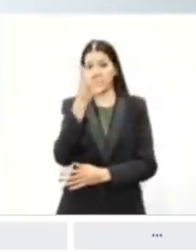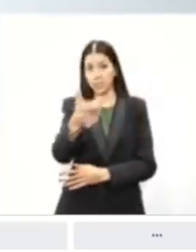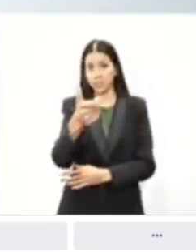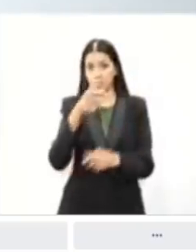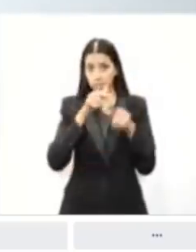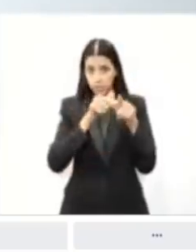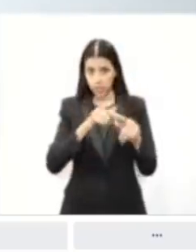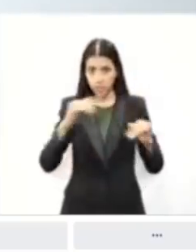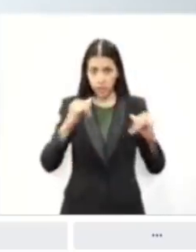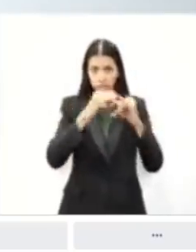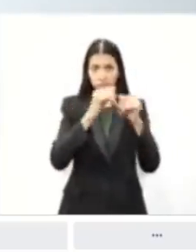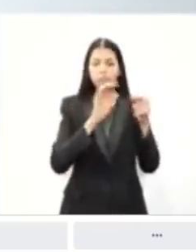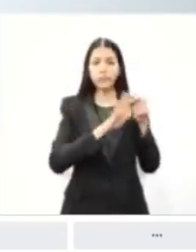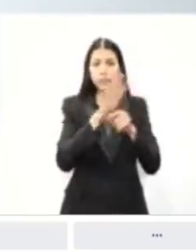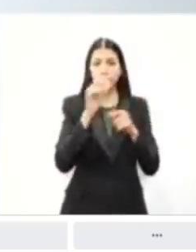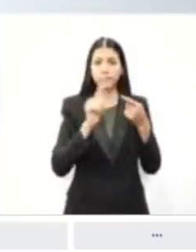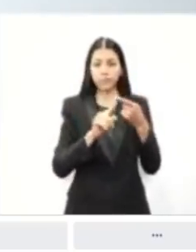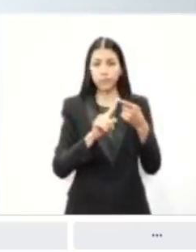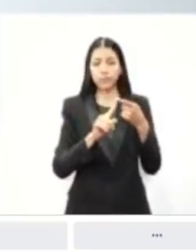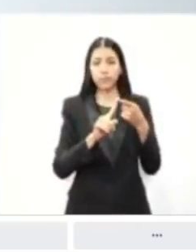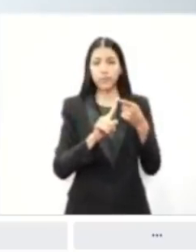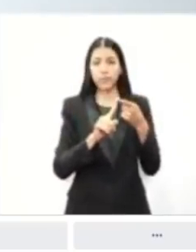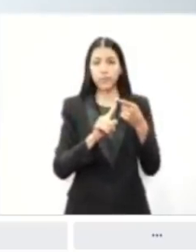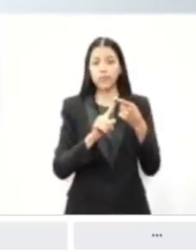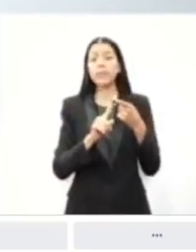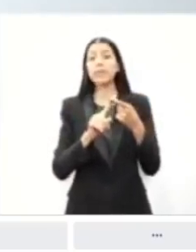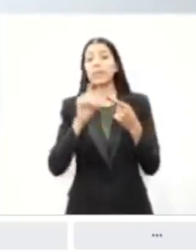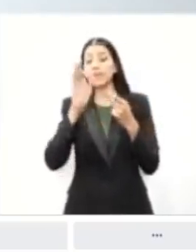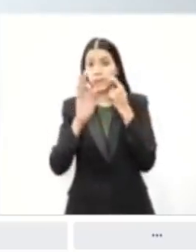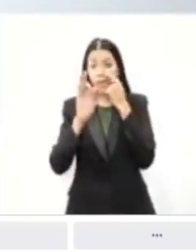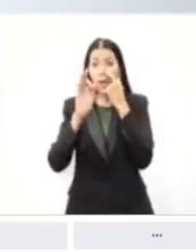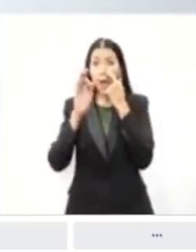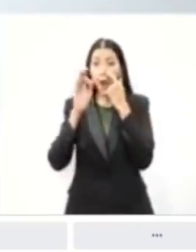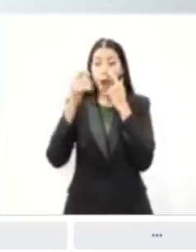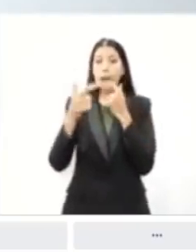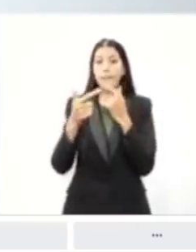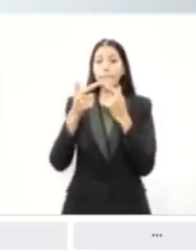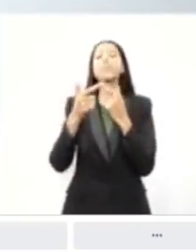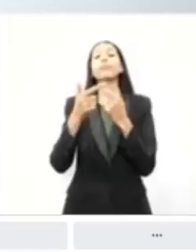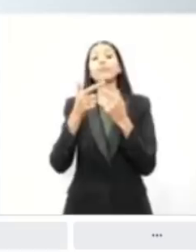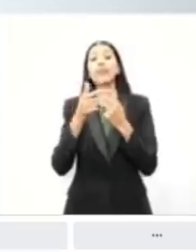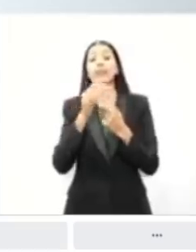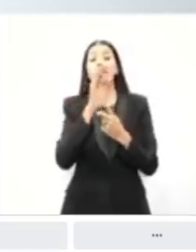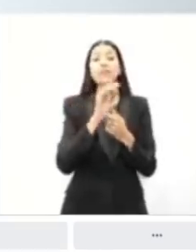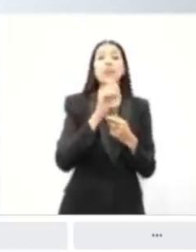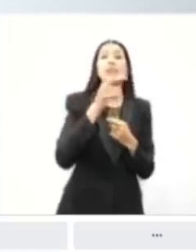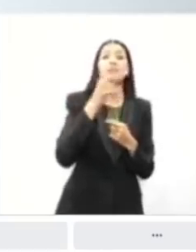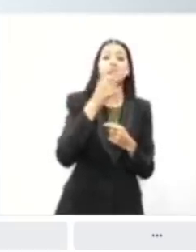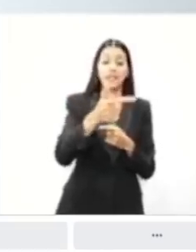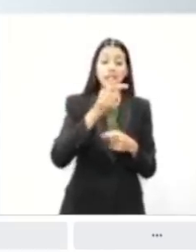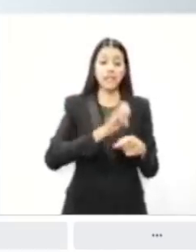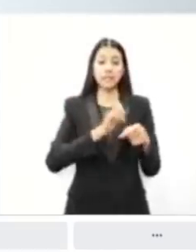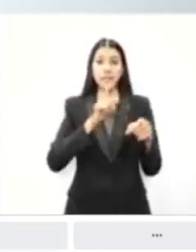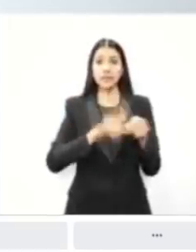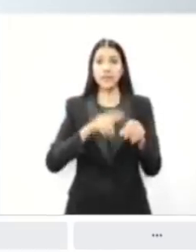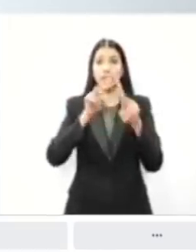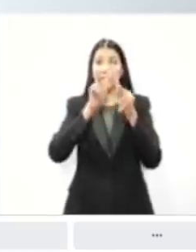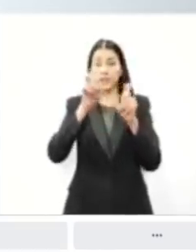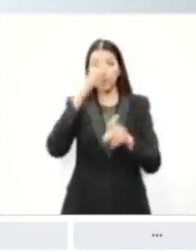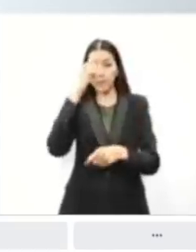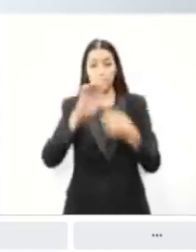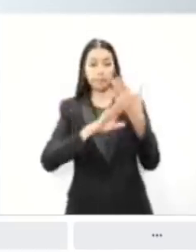siguientes dependencias: Fiscalía Especializada en Materia de Delincuencia Organizada, Fiscalía Especializada en Materia de Combate a la